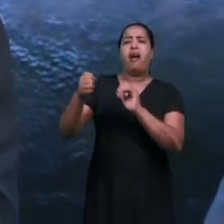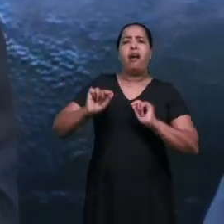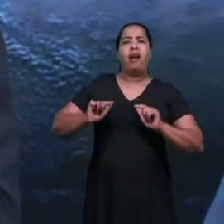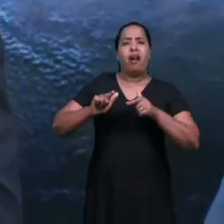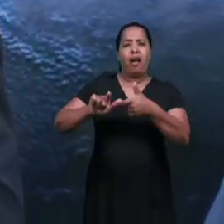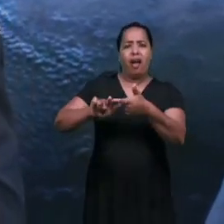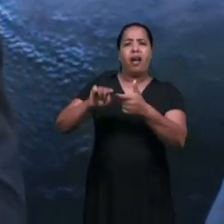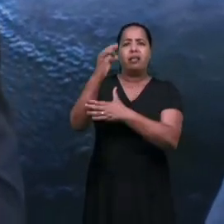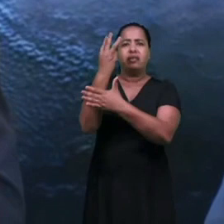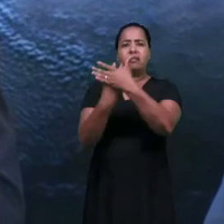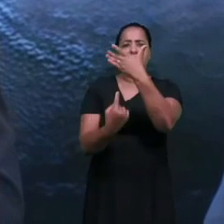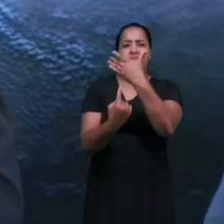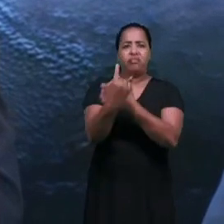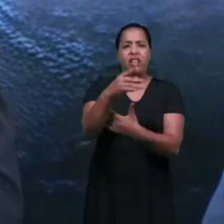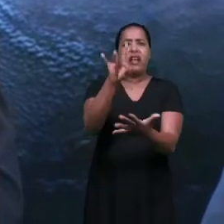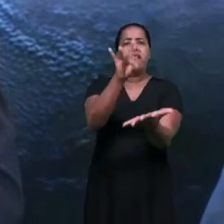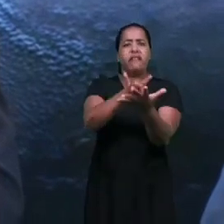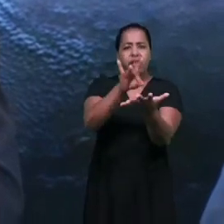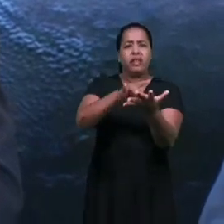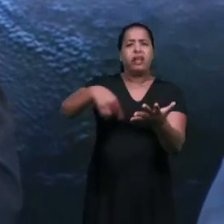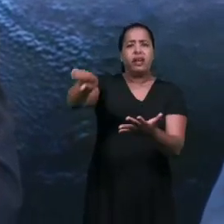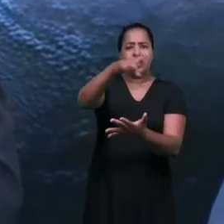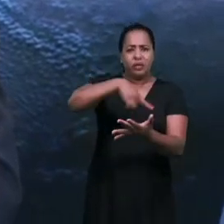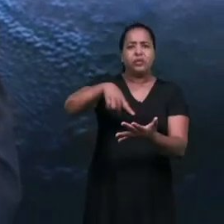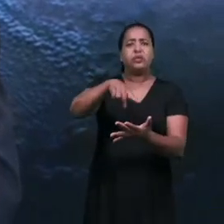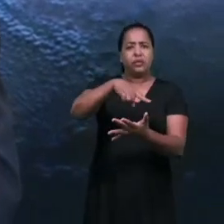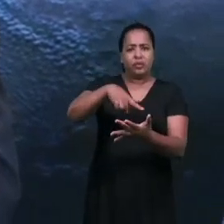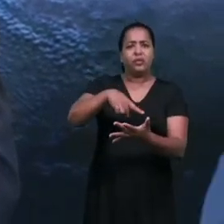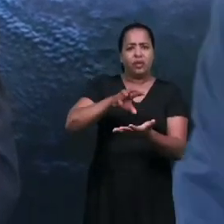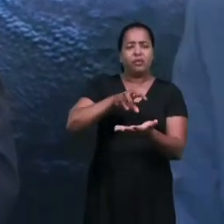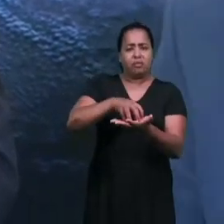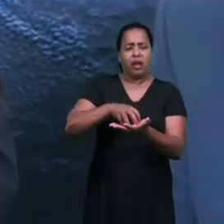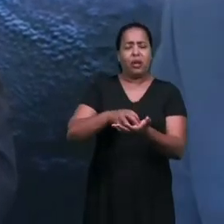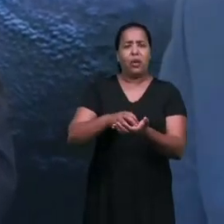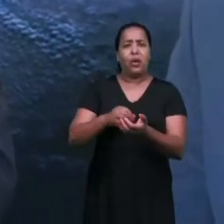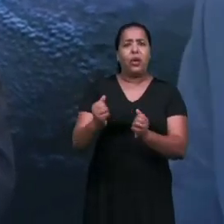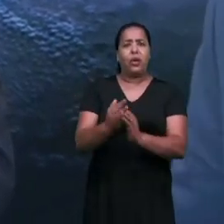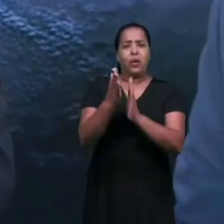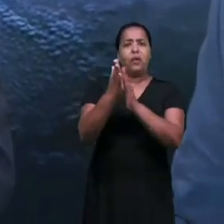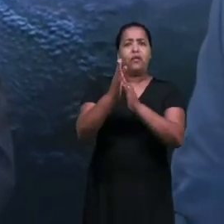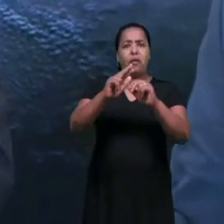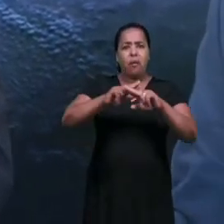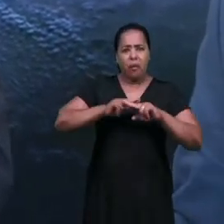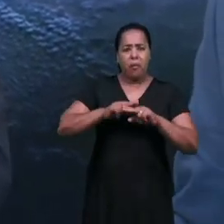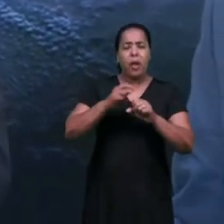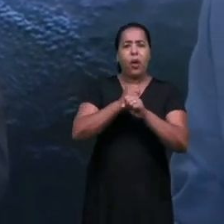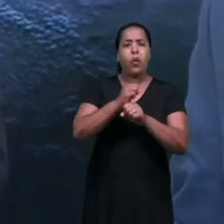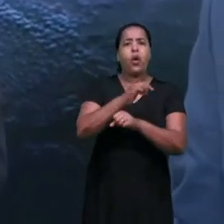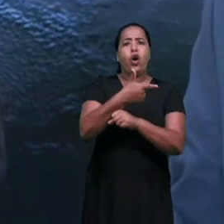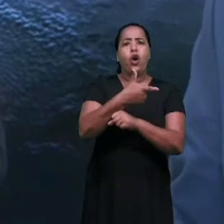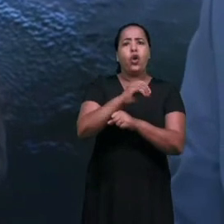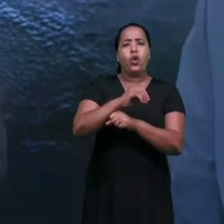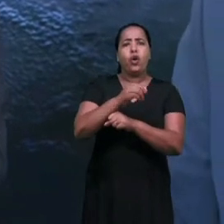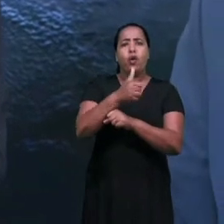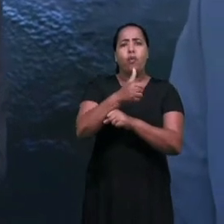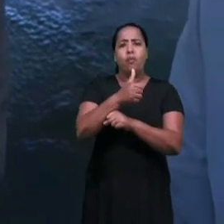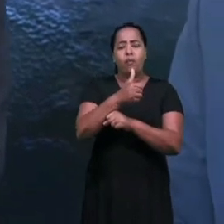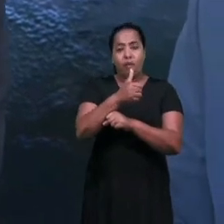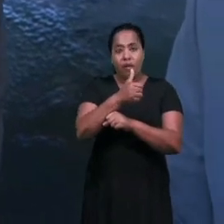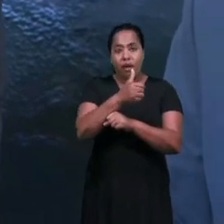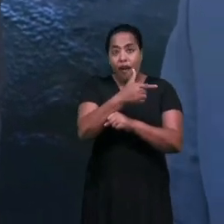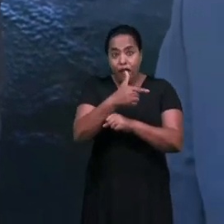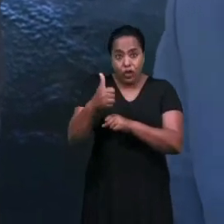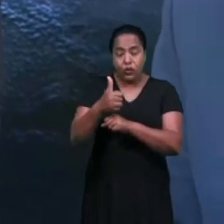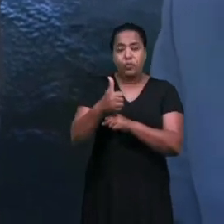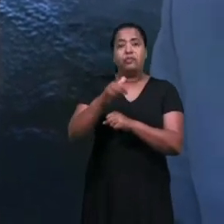es una realidad en nuestro medio. Te alabamos por este año que pasó. Te alabamos, Señor, porque el Señor escuchó cada